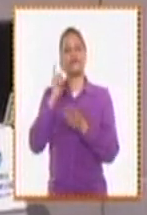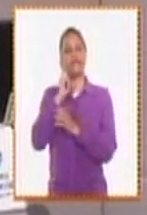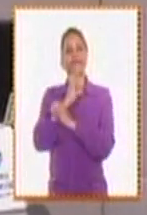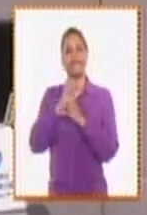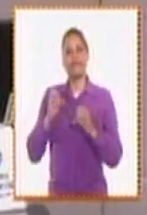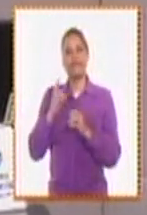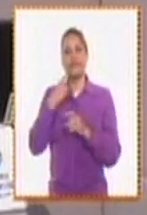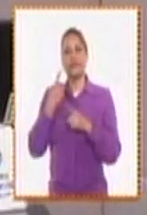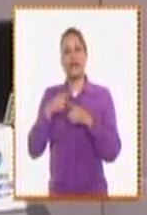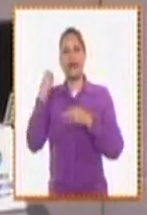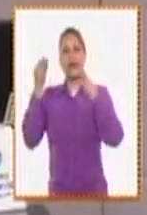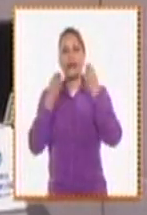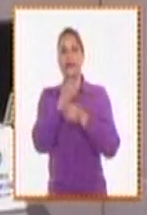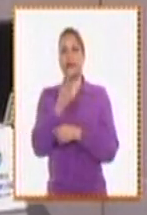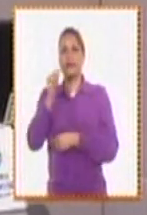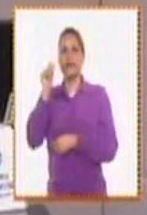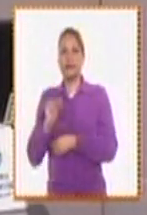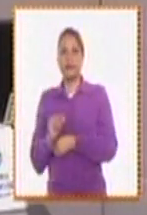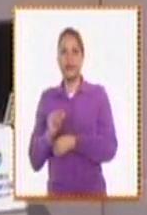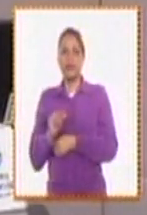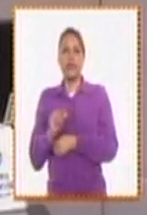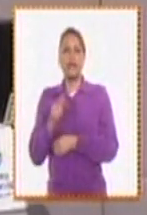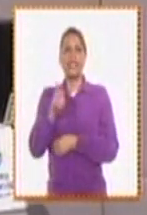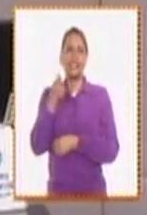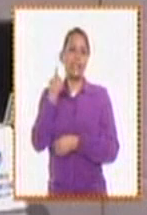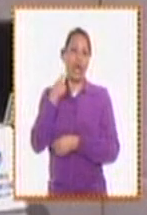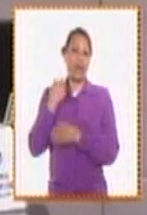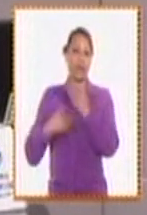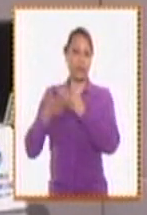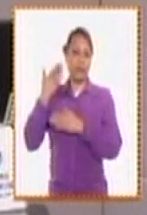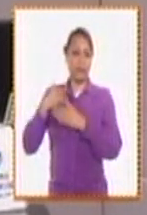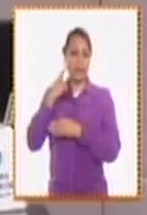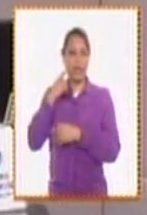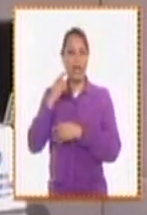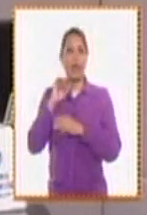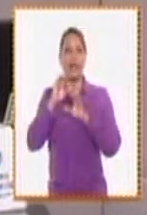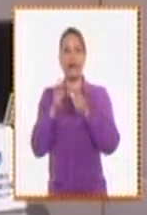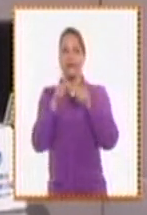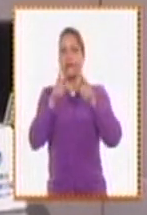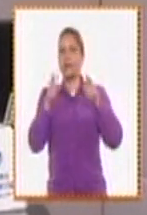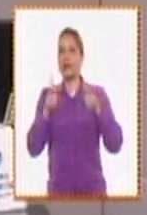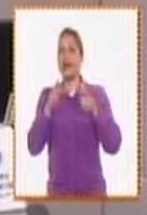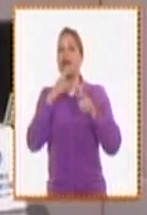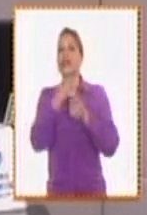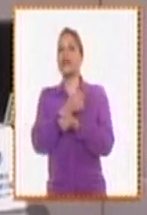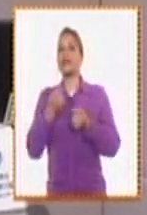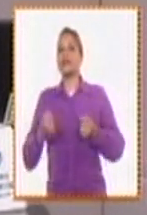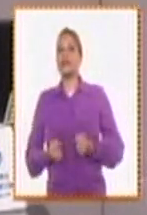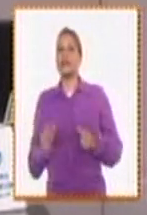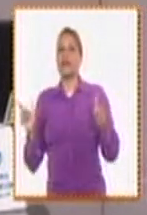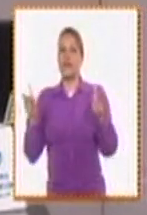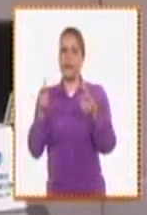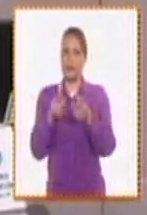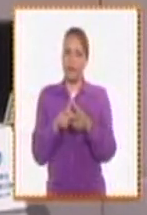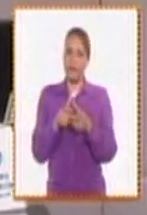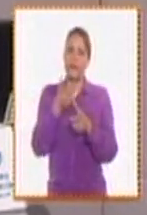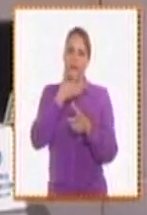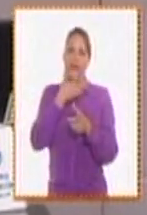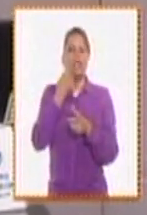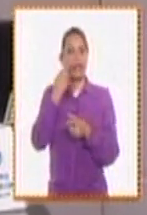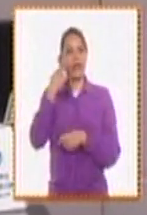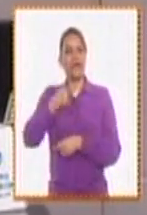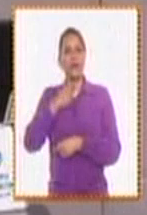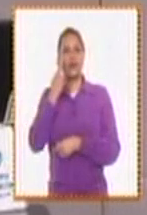de análisis de casos. En los últimos 10 años, Randy, la tendencia es una meseta hacia la resistencia y la disminución. Y hay que reconocer que